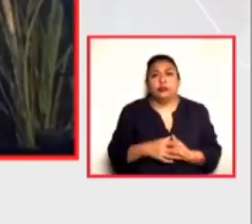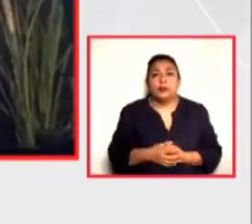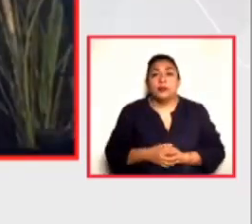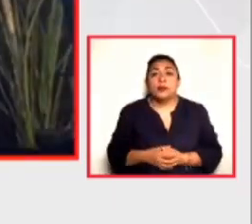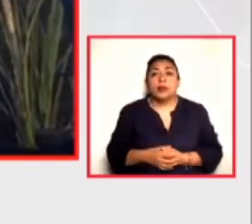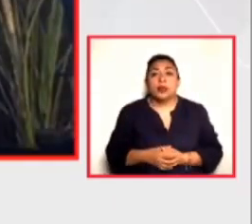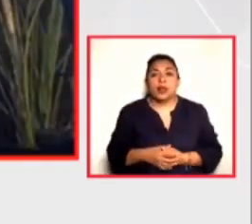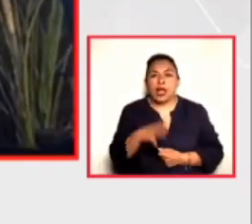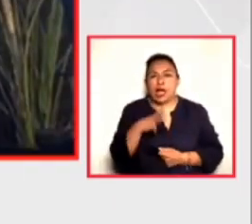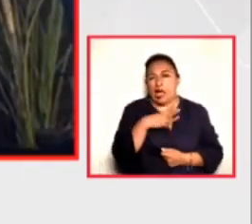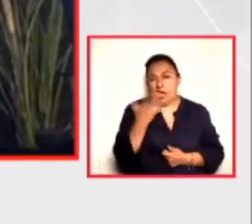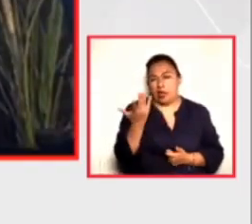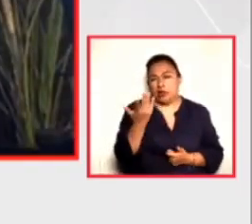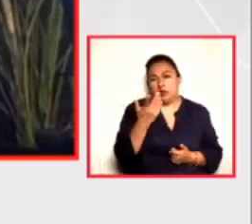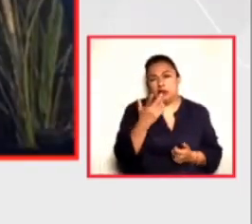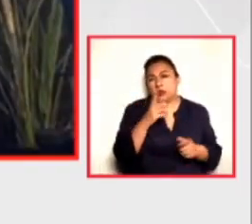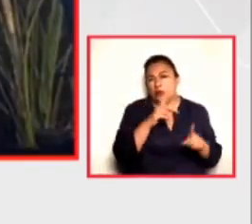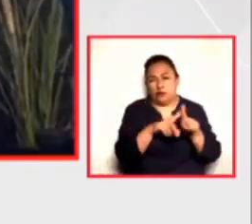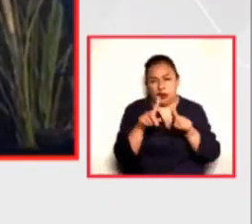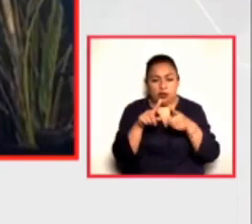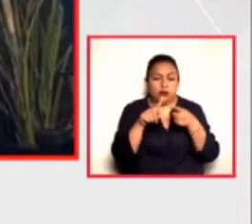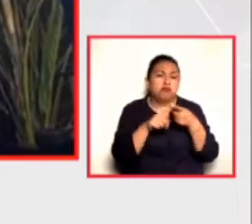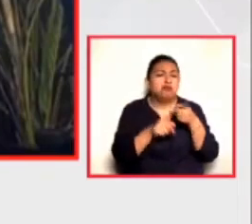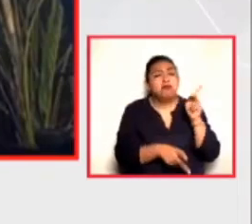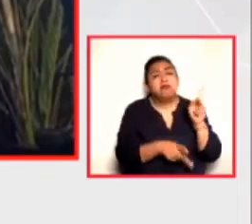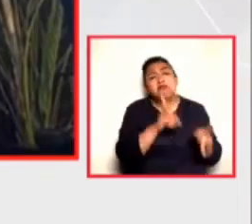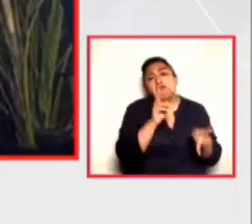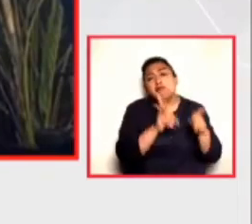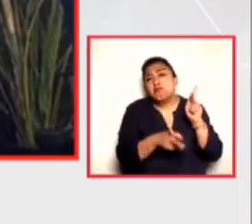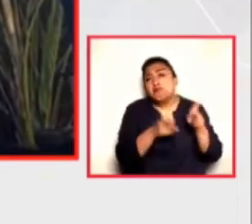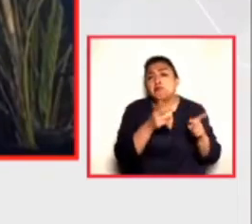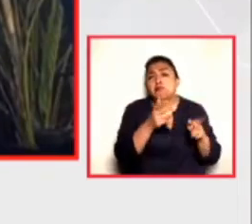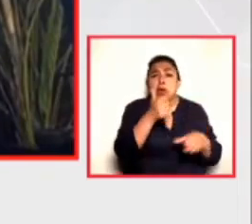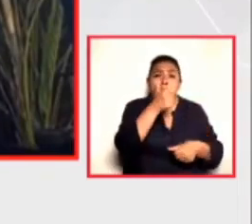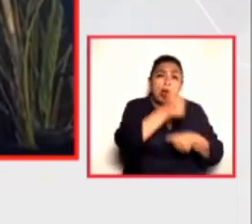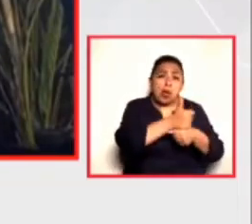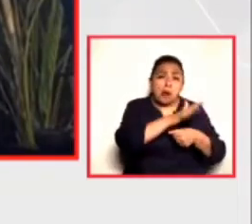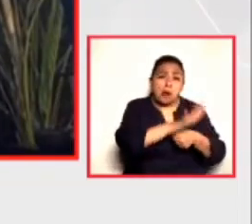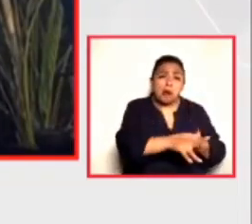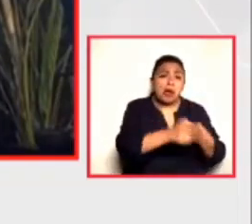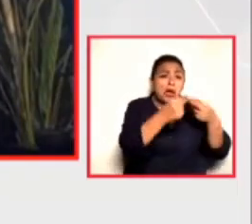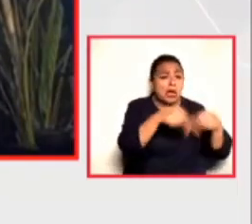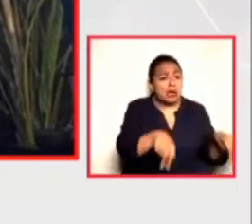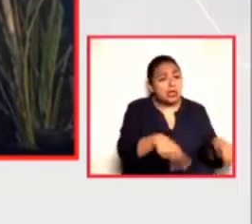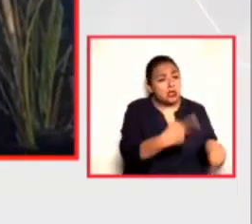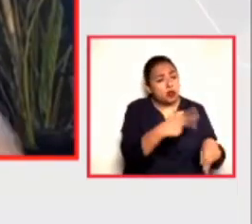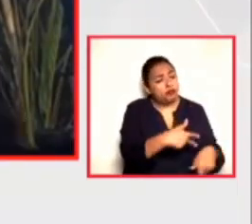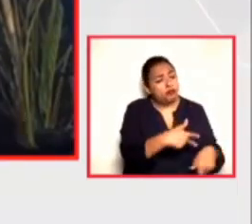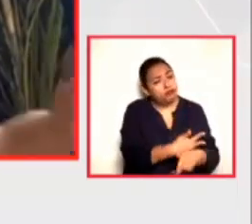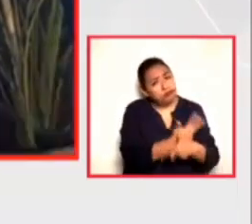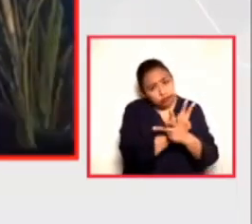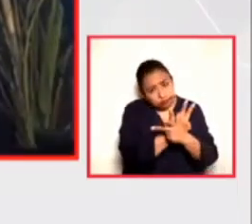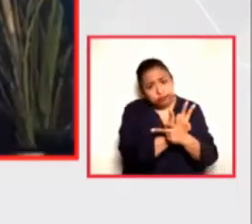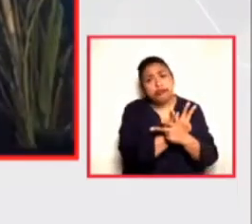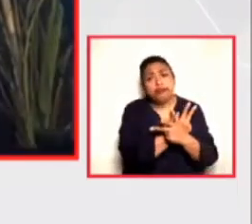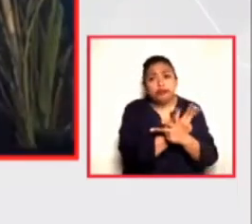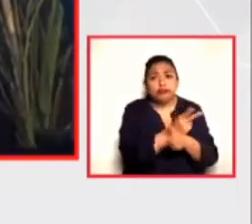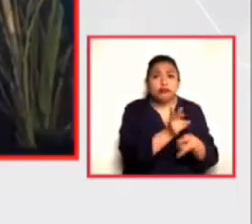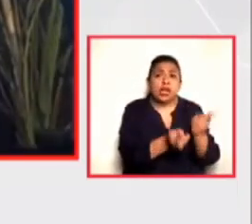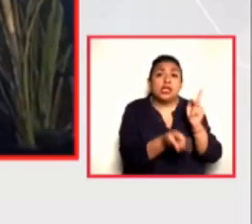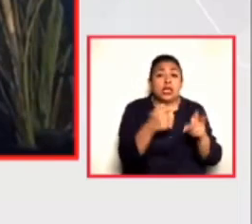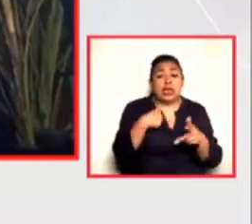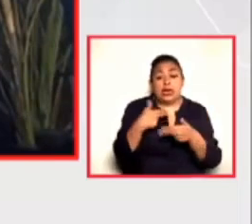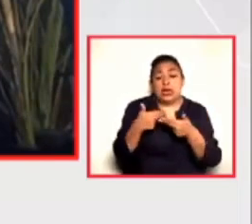obras que van desde una charla de una abuela con su nieto, ¿no? Que el nieto se está